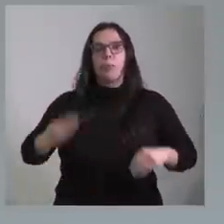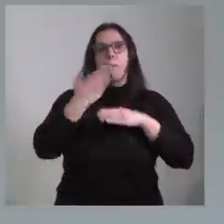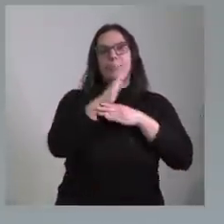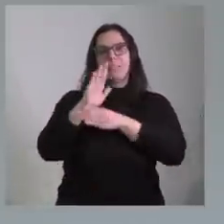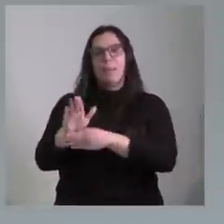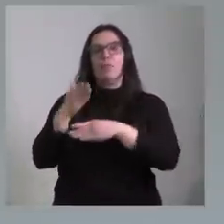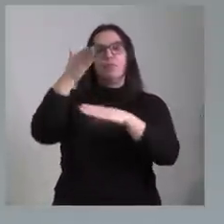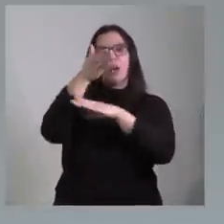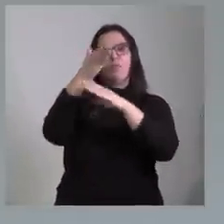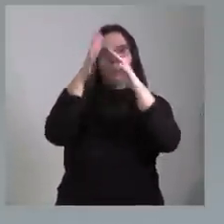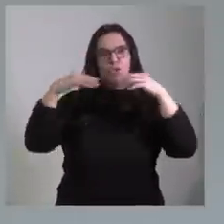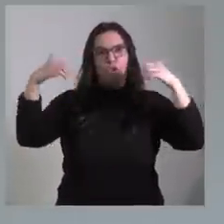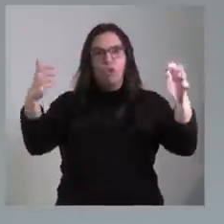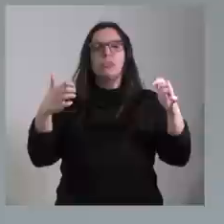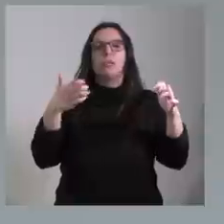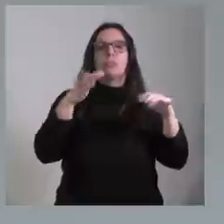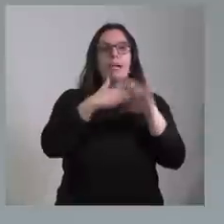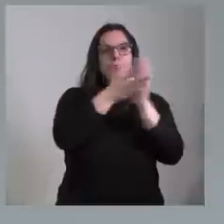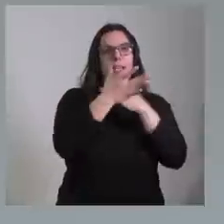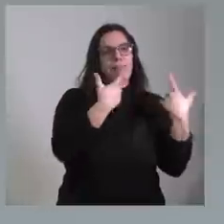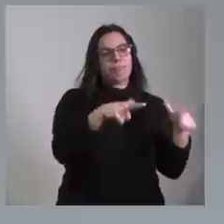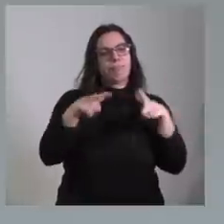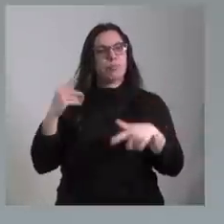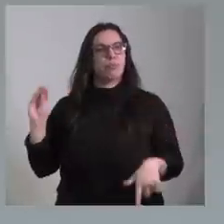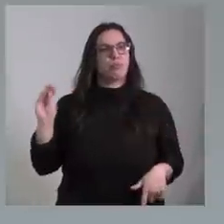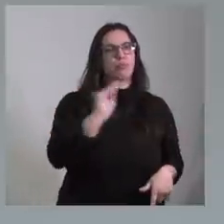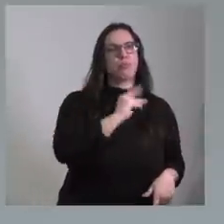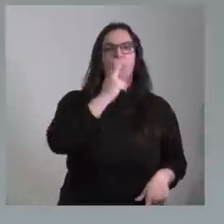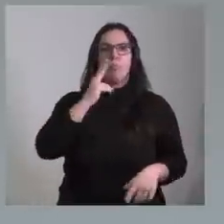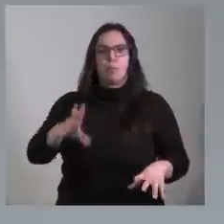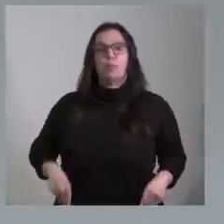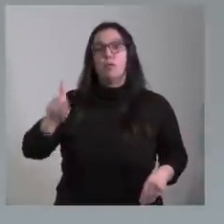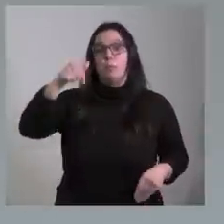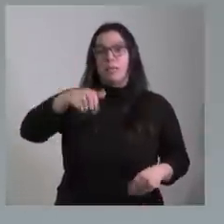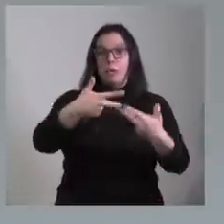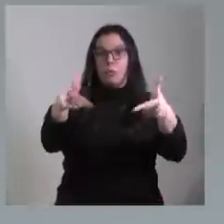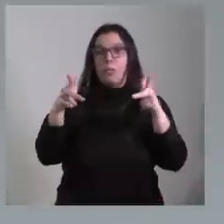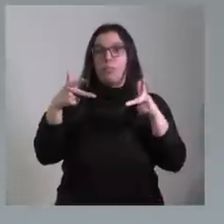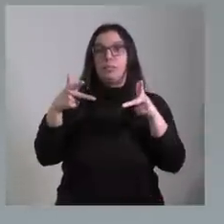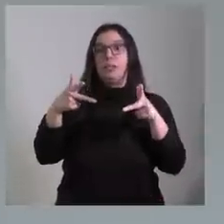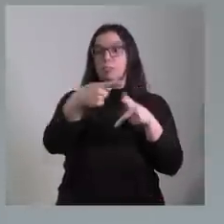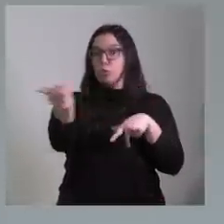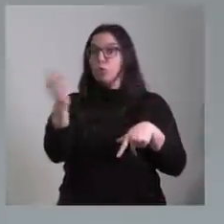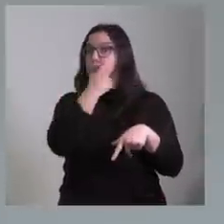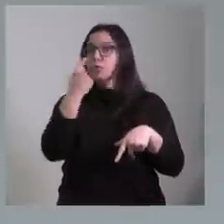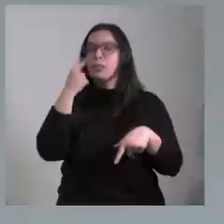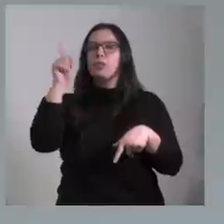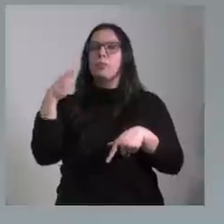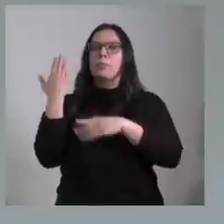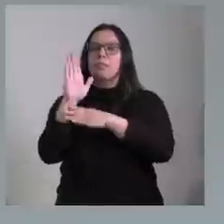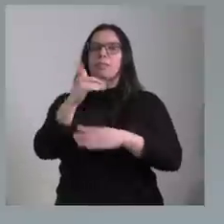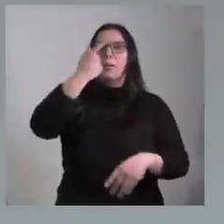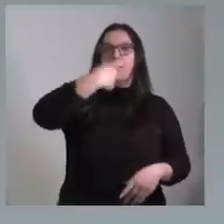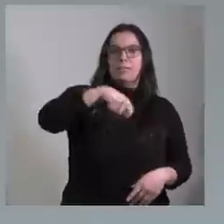nuestras conferencias parlamentarias ante las cortes de Castilla y león y que previamente aquí en rueda de presente ustedes presentaron tanto el presidente de la junta de Castilla y león como el